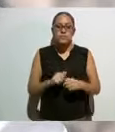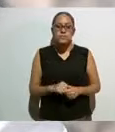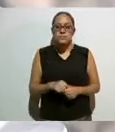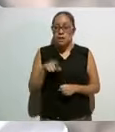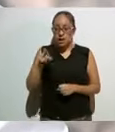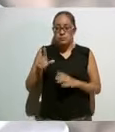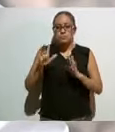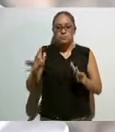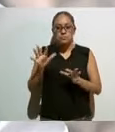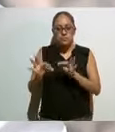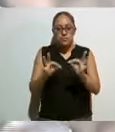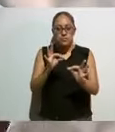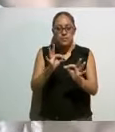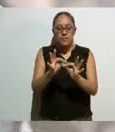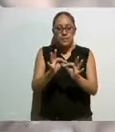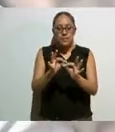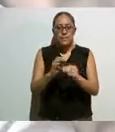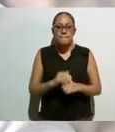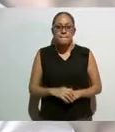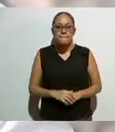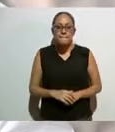cumplió y ya